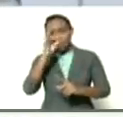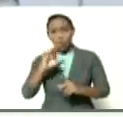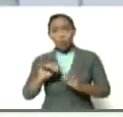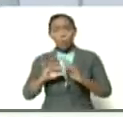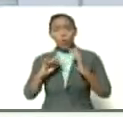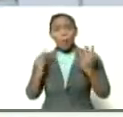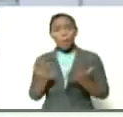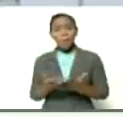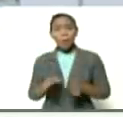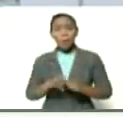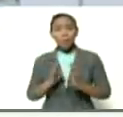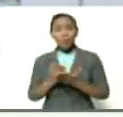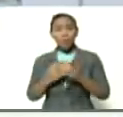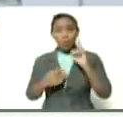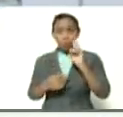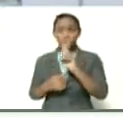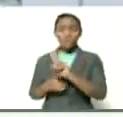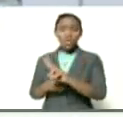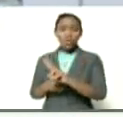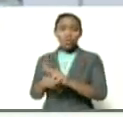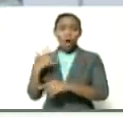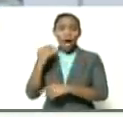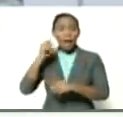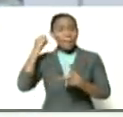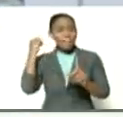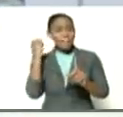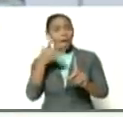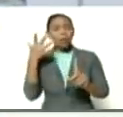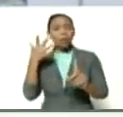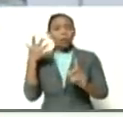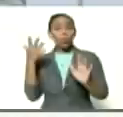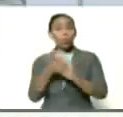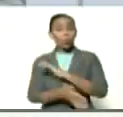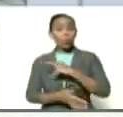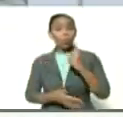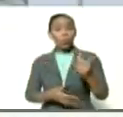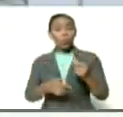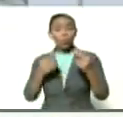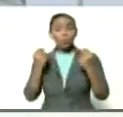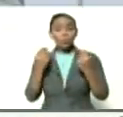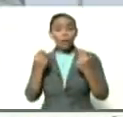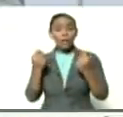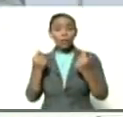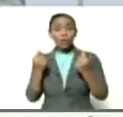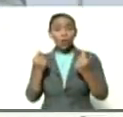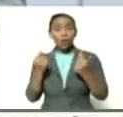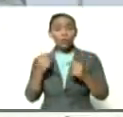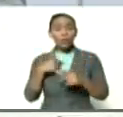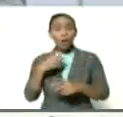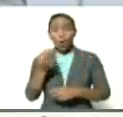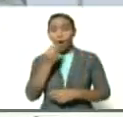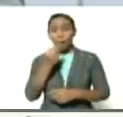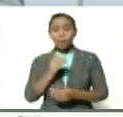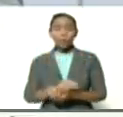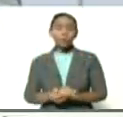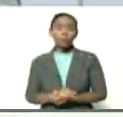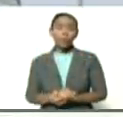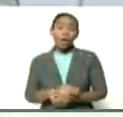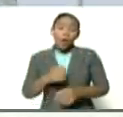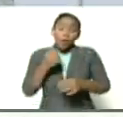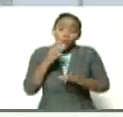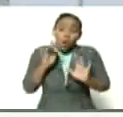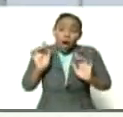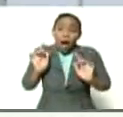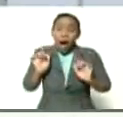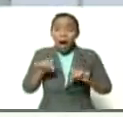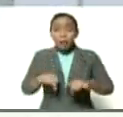pandemia. El mundo lo ha visto. Ha tenido un impacto incluso en los precios de los commodities, de los alimentos. Bueno, aquí